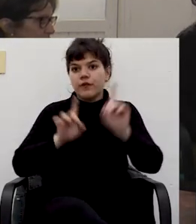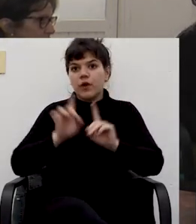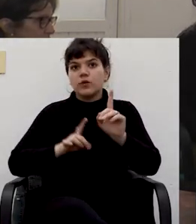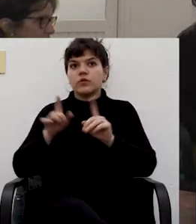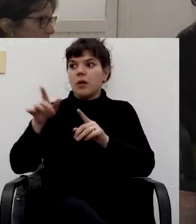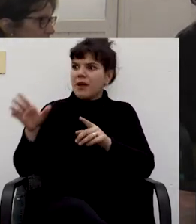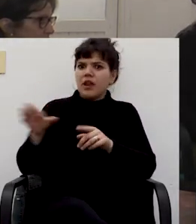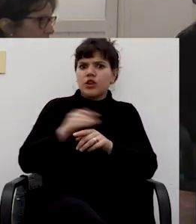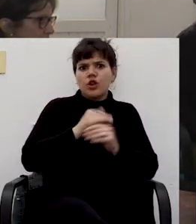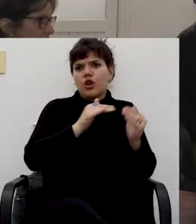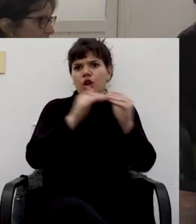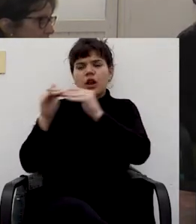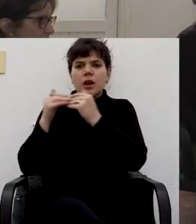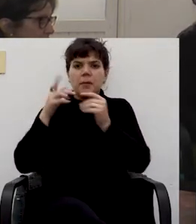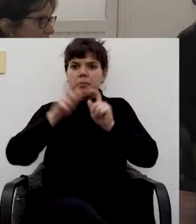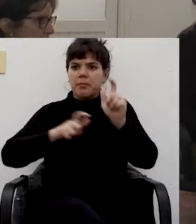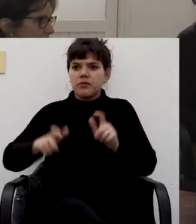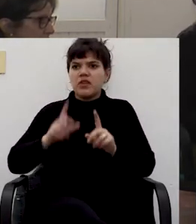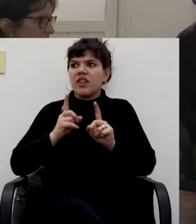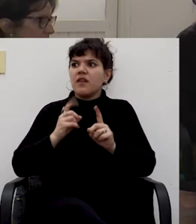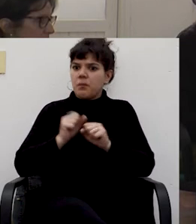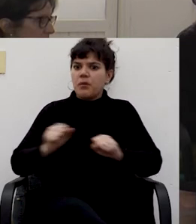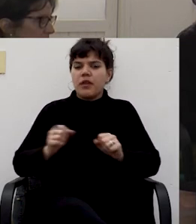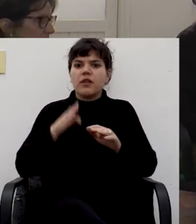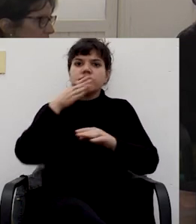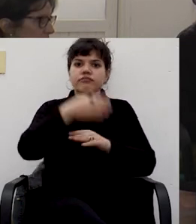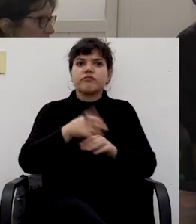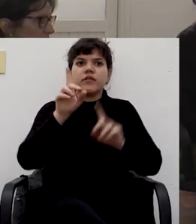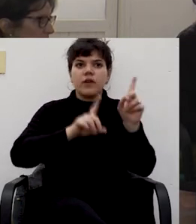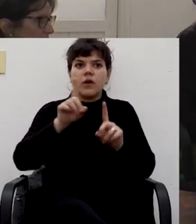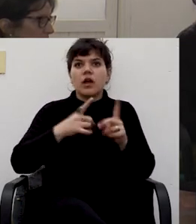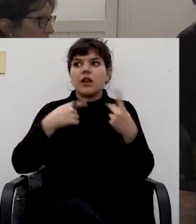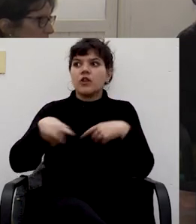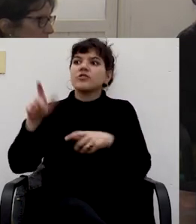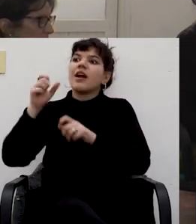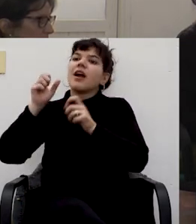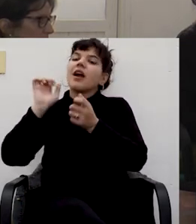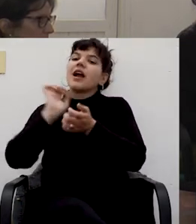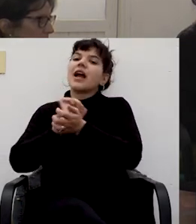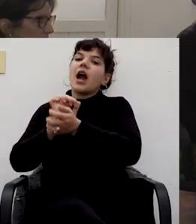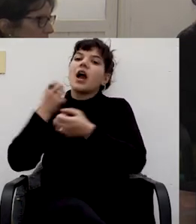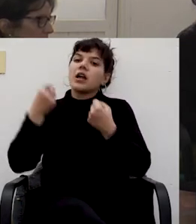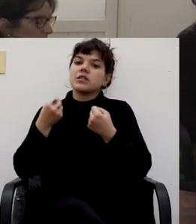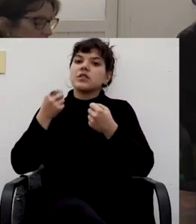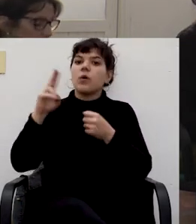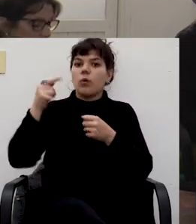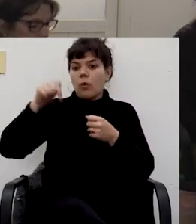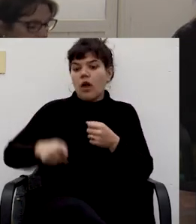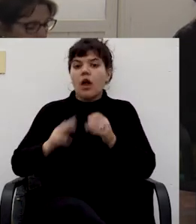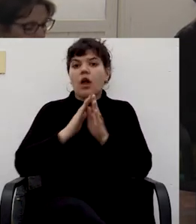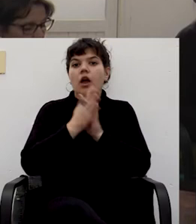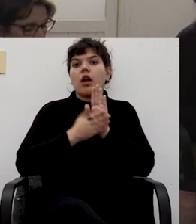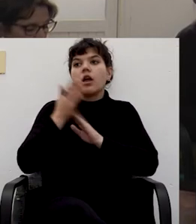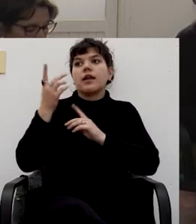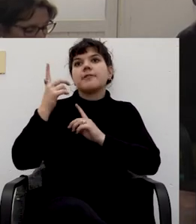para todas las personas dentro del territorio nacional. Y bueno, las cárceles en Uruguay, en algún punto y para algunas perspectivas,